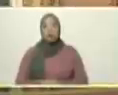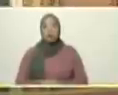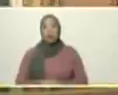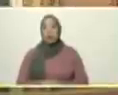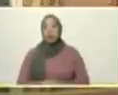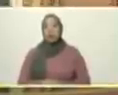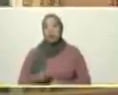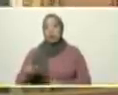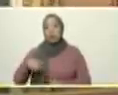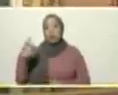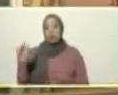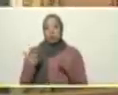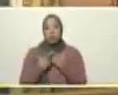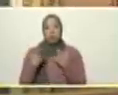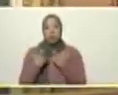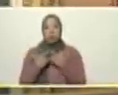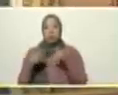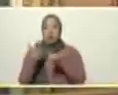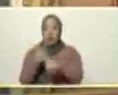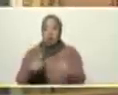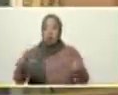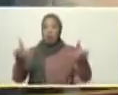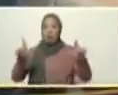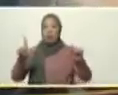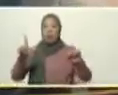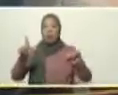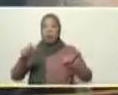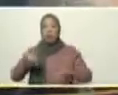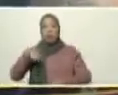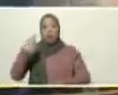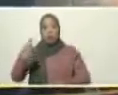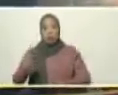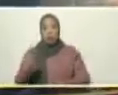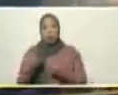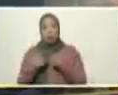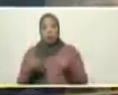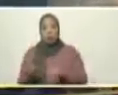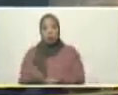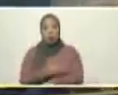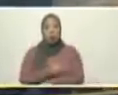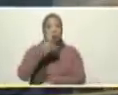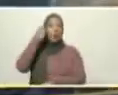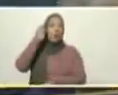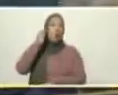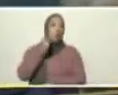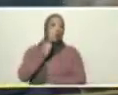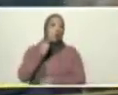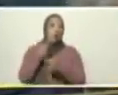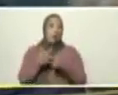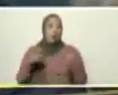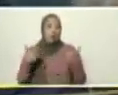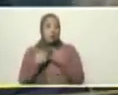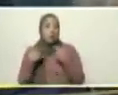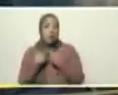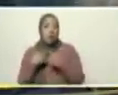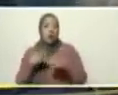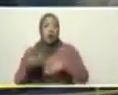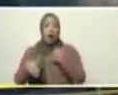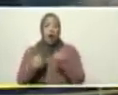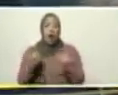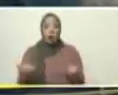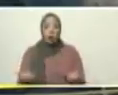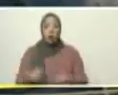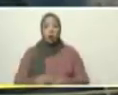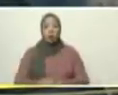después de la guerra de independencia. la unión perfecta,